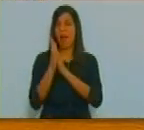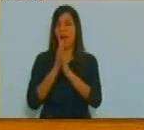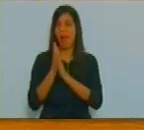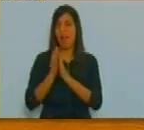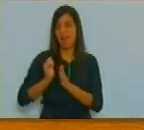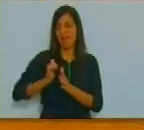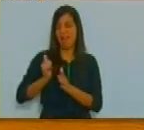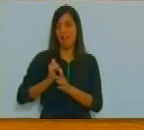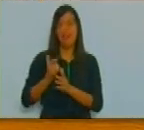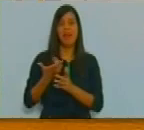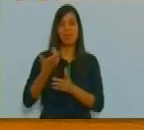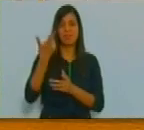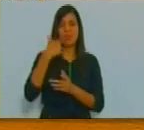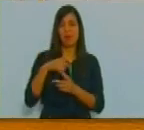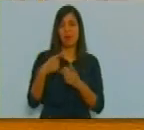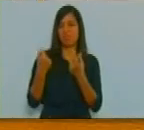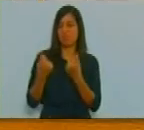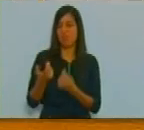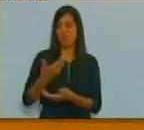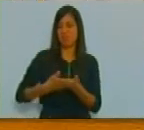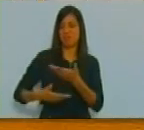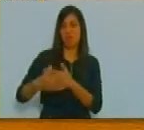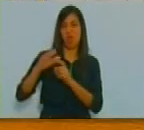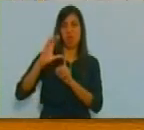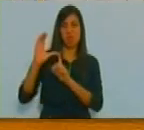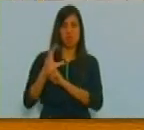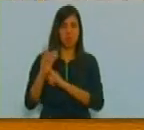aspectos sociales económicos culturales